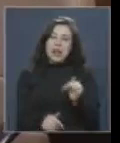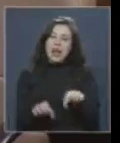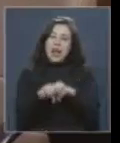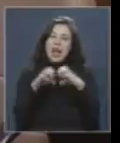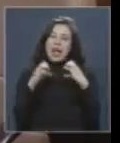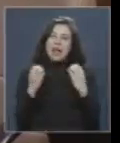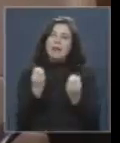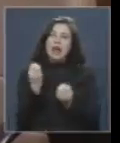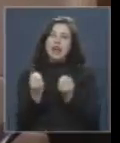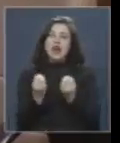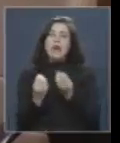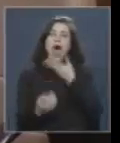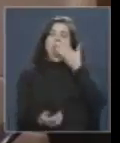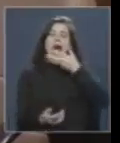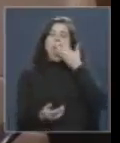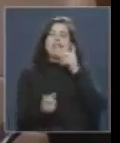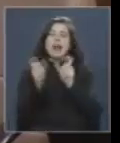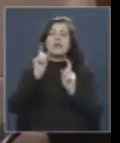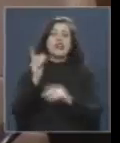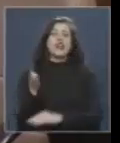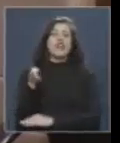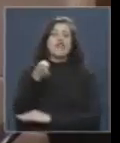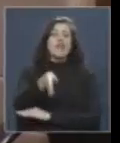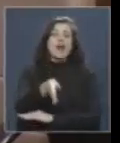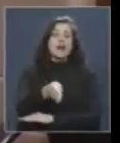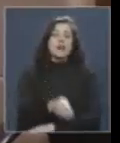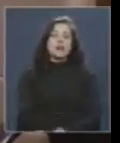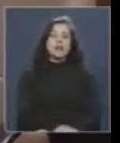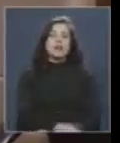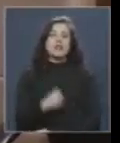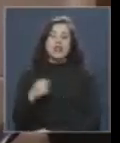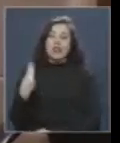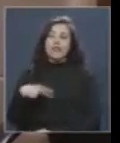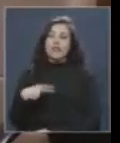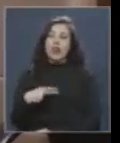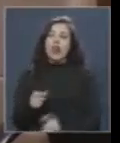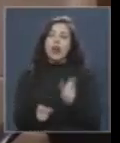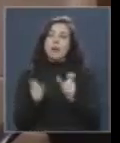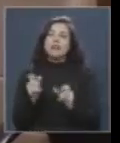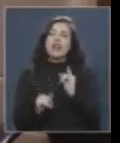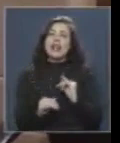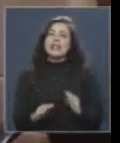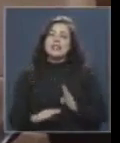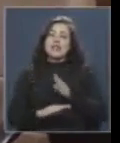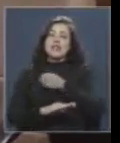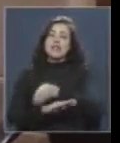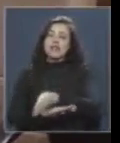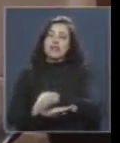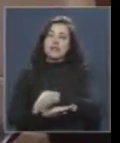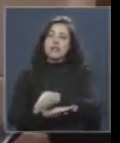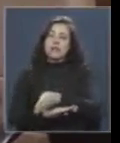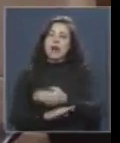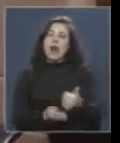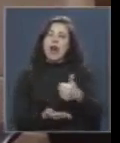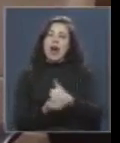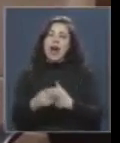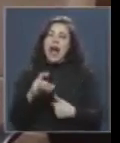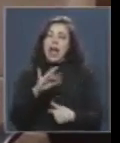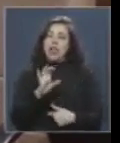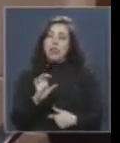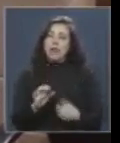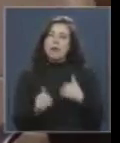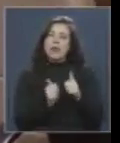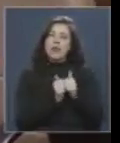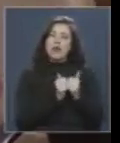hemiciclo cómo se llenan la boca los que no estuvieron ahí presentes. Valoro los que sí estuvimos. Valoro al alcalde Jaue, valoro